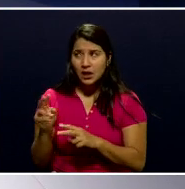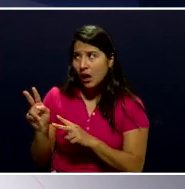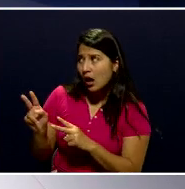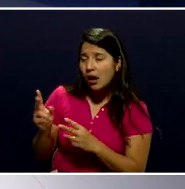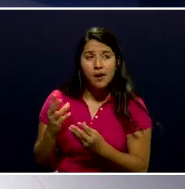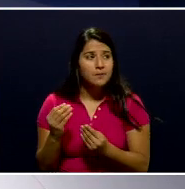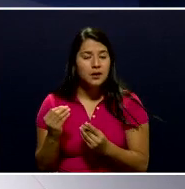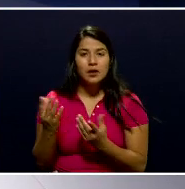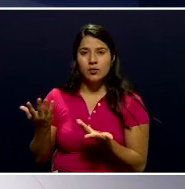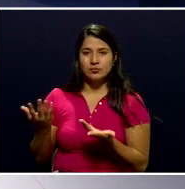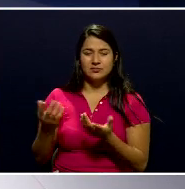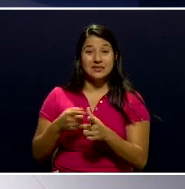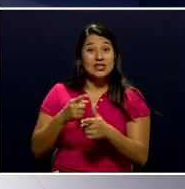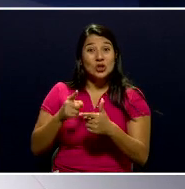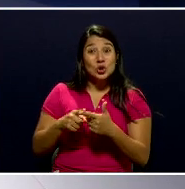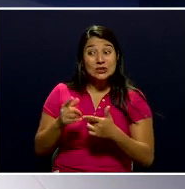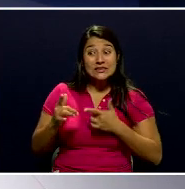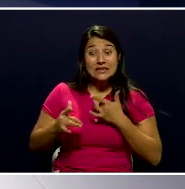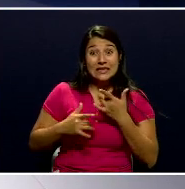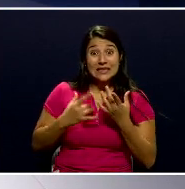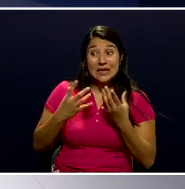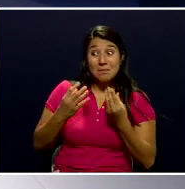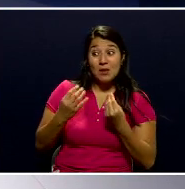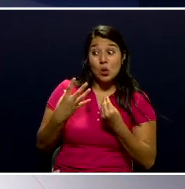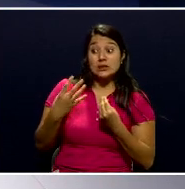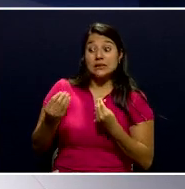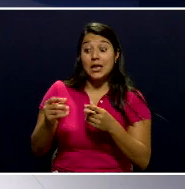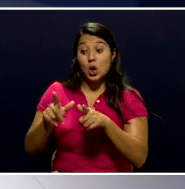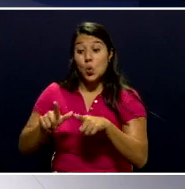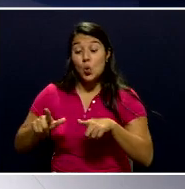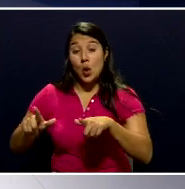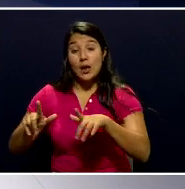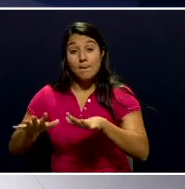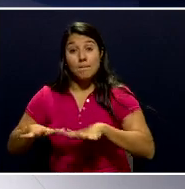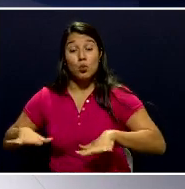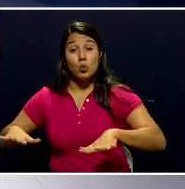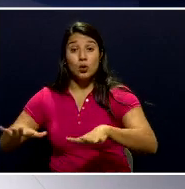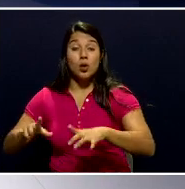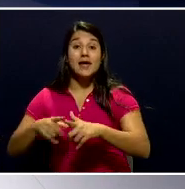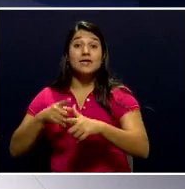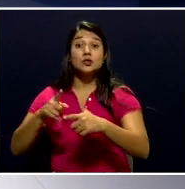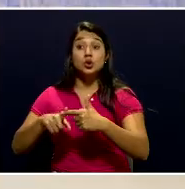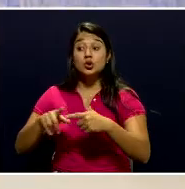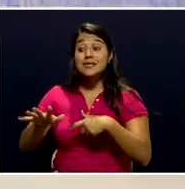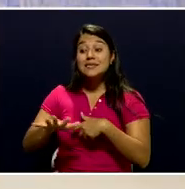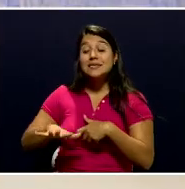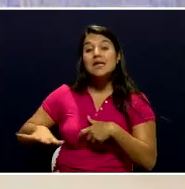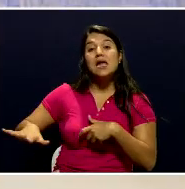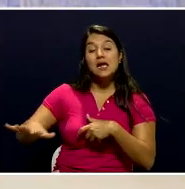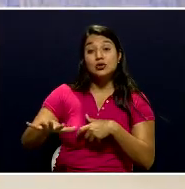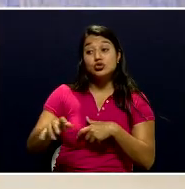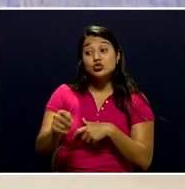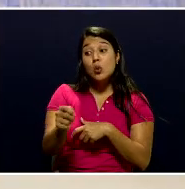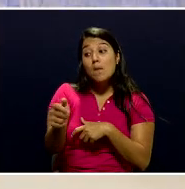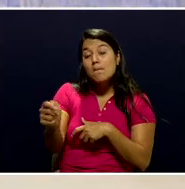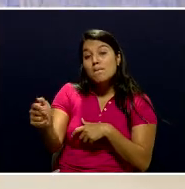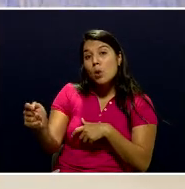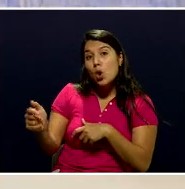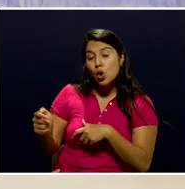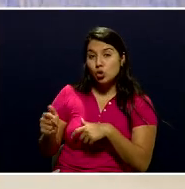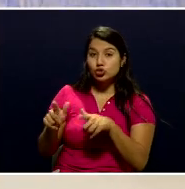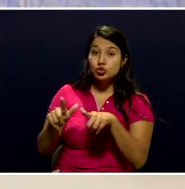ese miedo al otro lo que nos ha hecho es que esos tal vez pocos o tal vez no